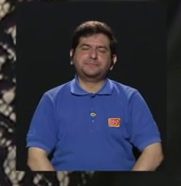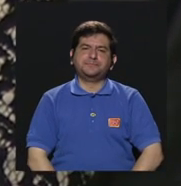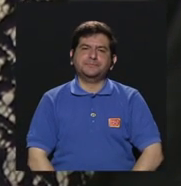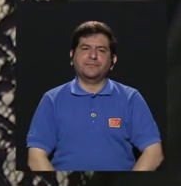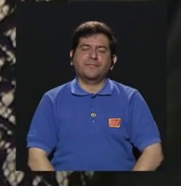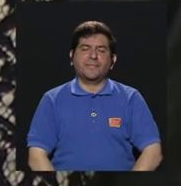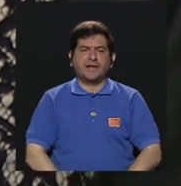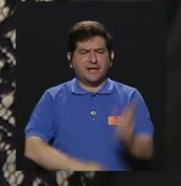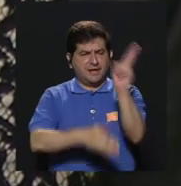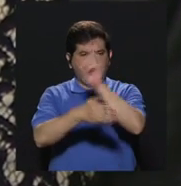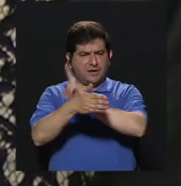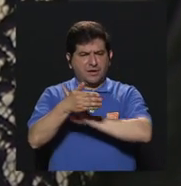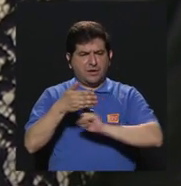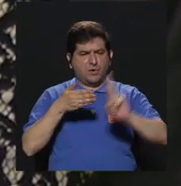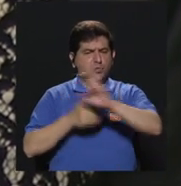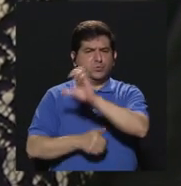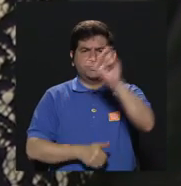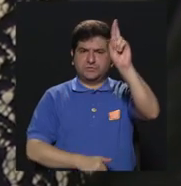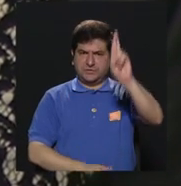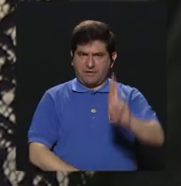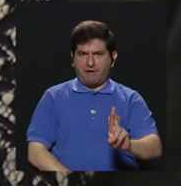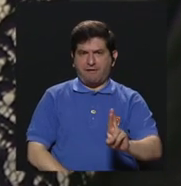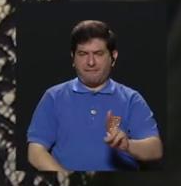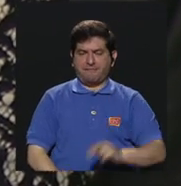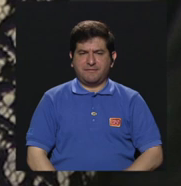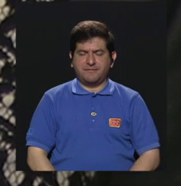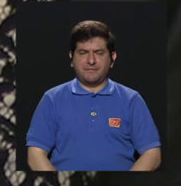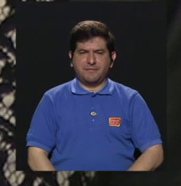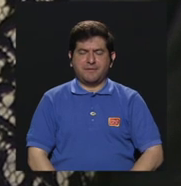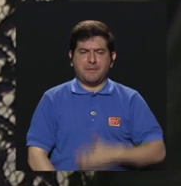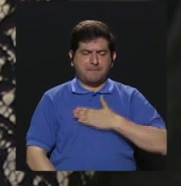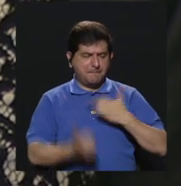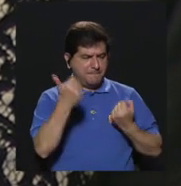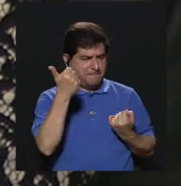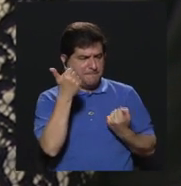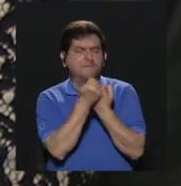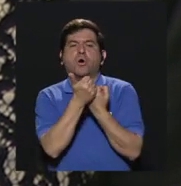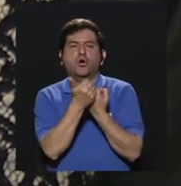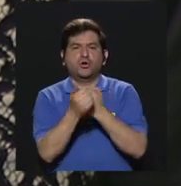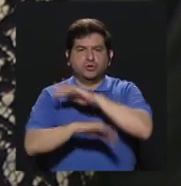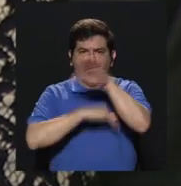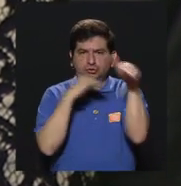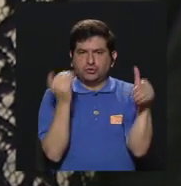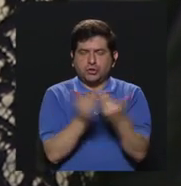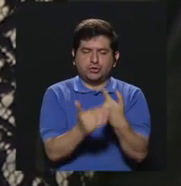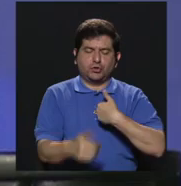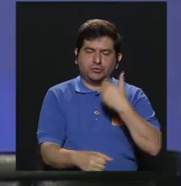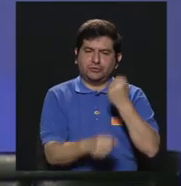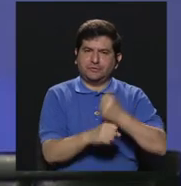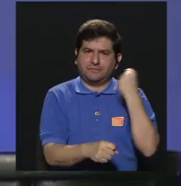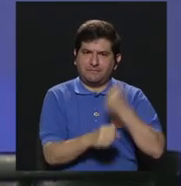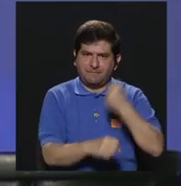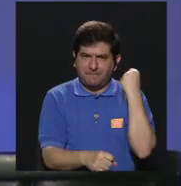La Universidad de Costa Rica ha sido mi respaldo en todo lo que he hecho.